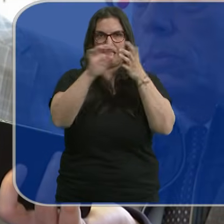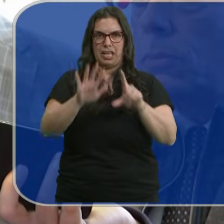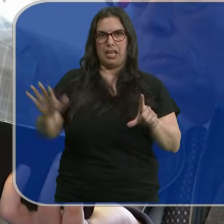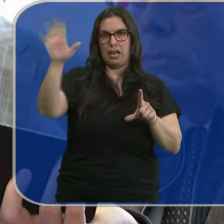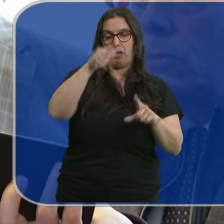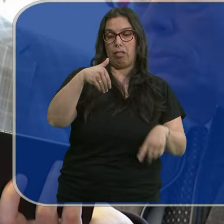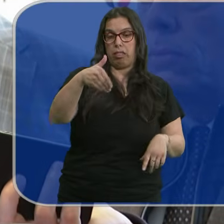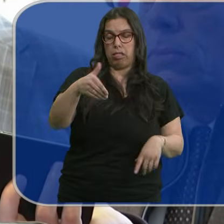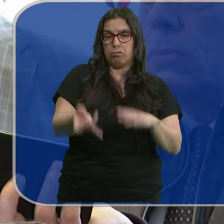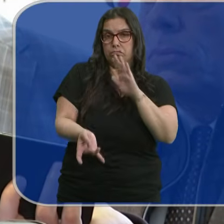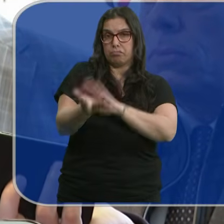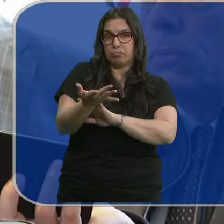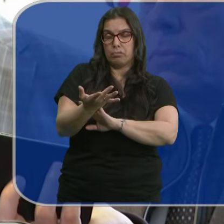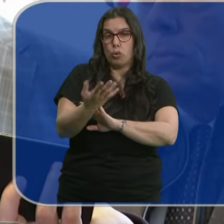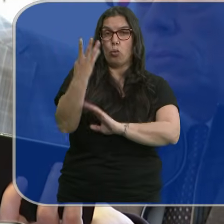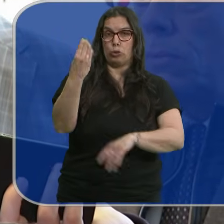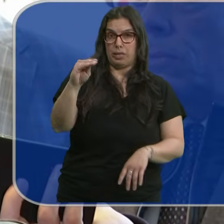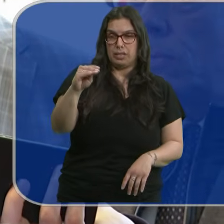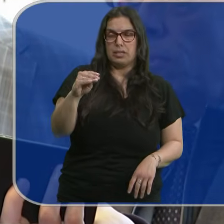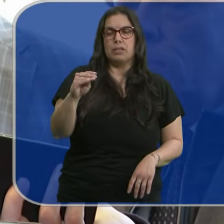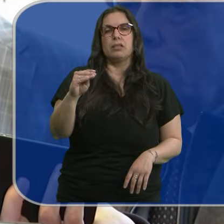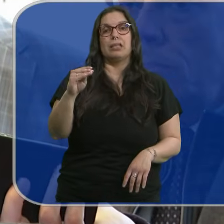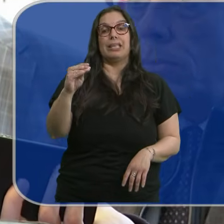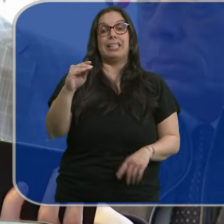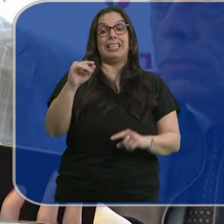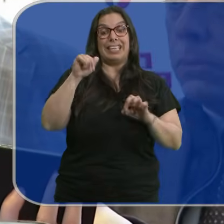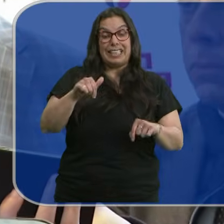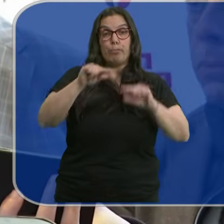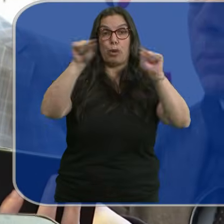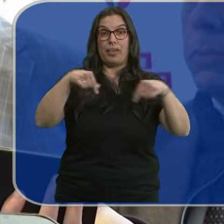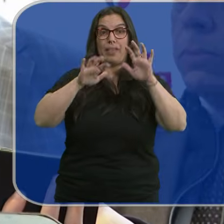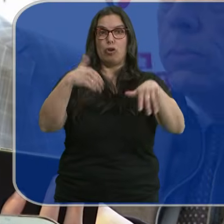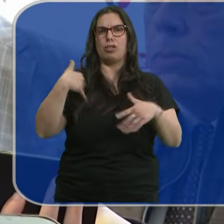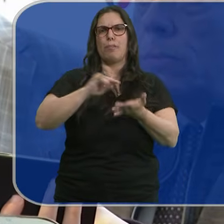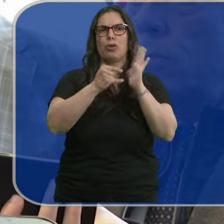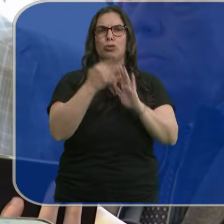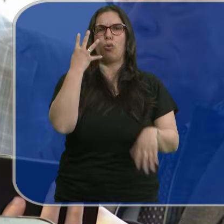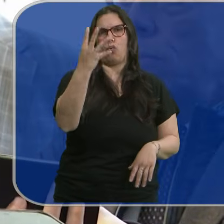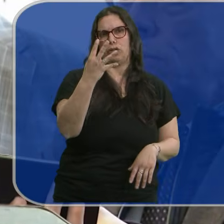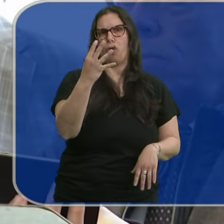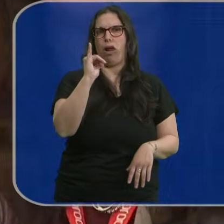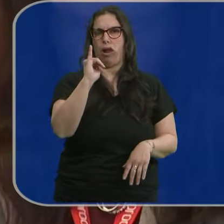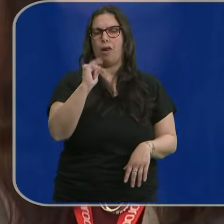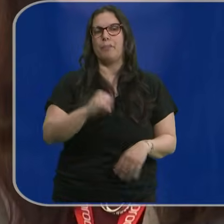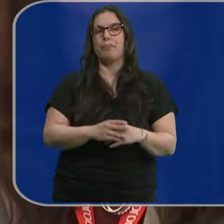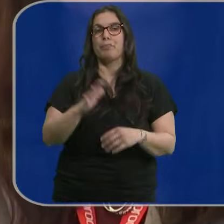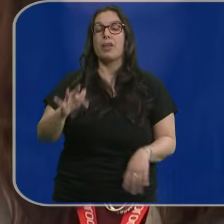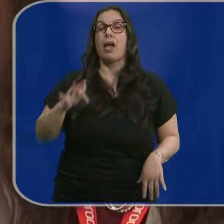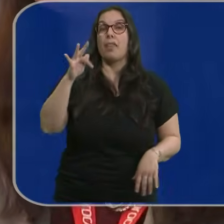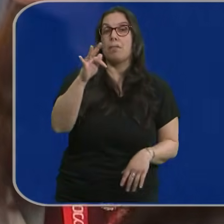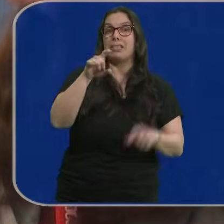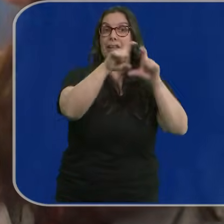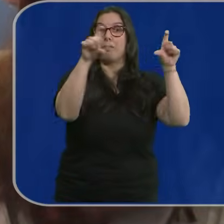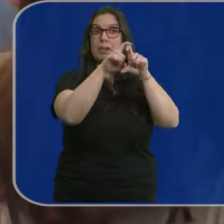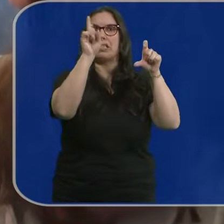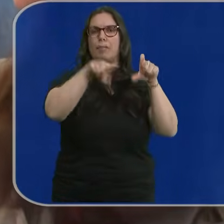breve se lanzarán otros 4. Y ya en la provincia de León hay 4 proyectos de estas características. Además, Proconsi pondrá